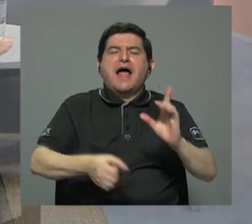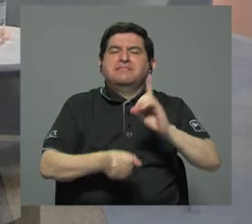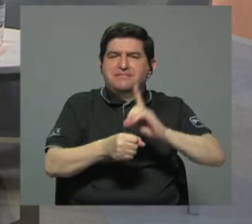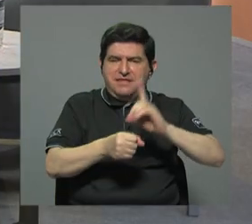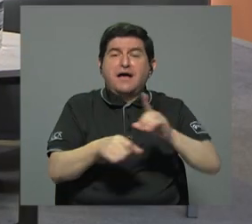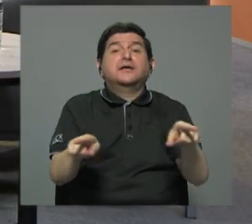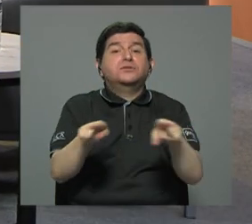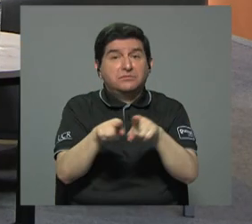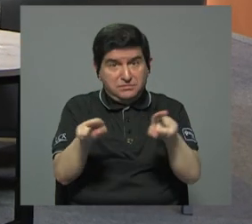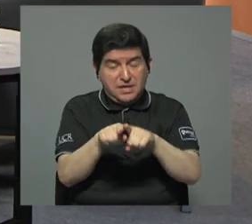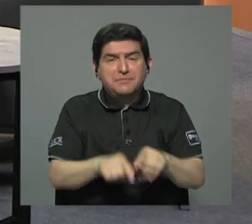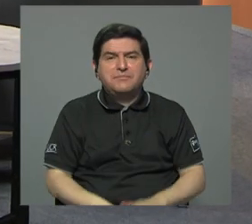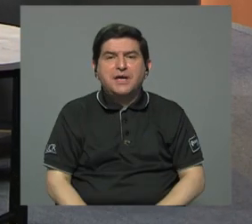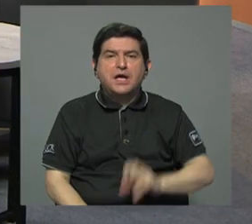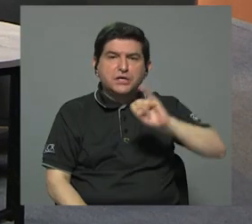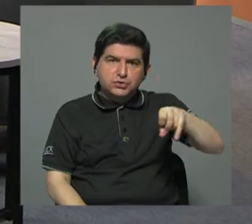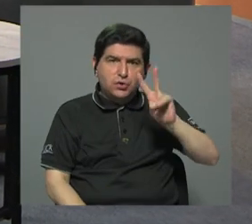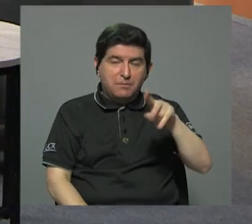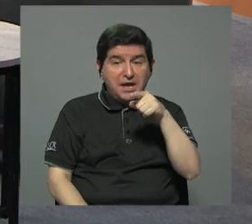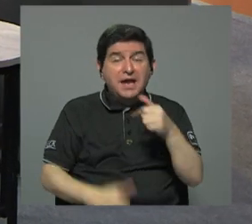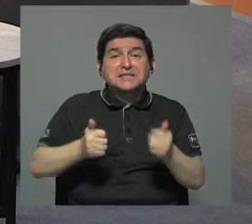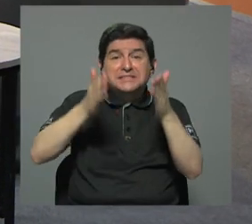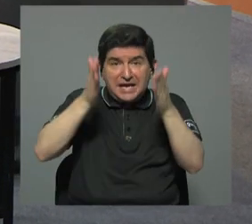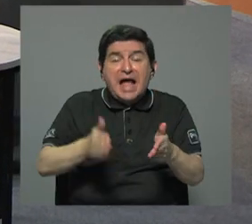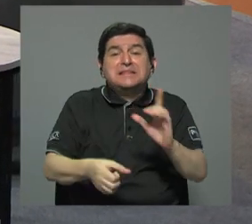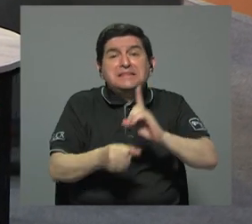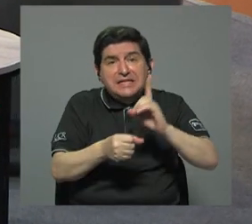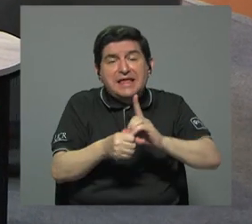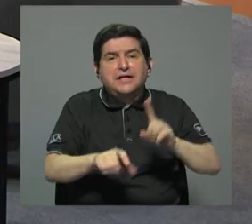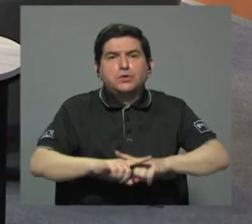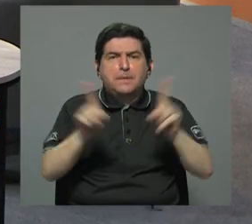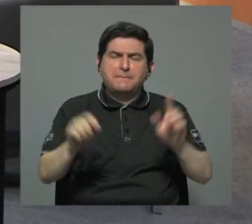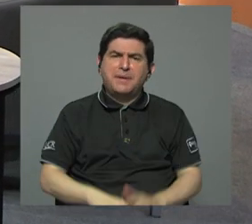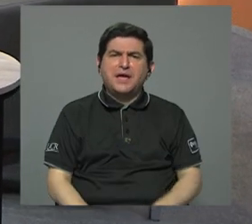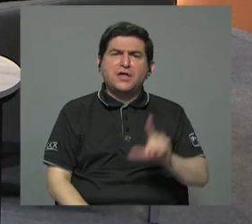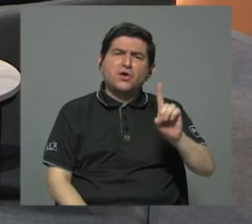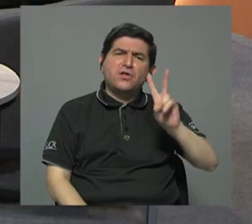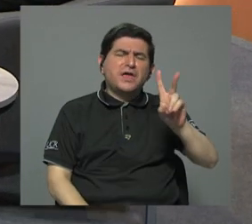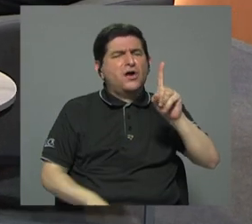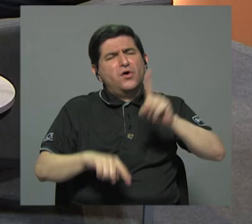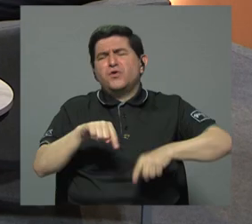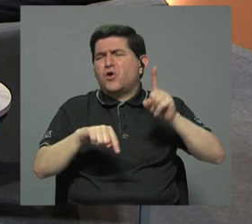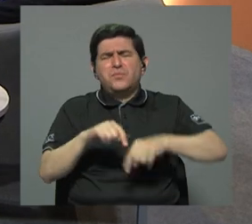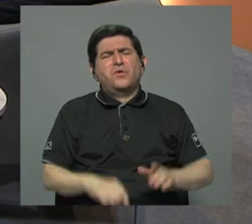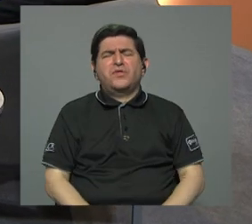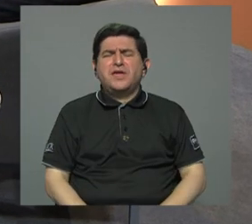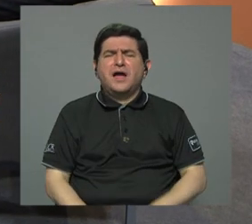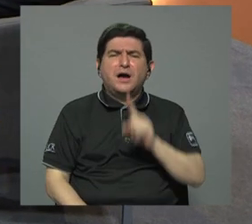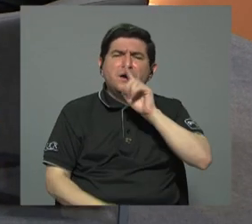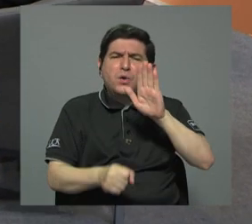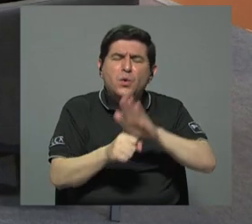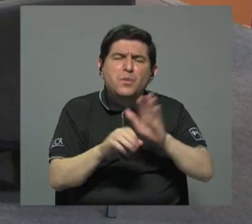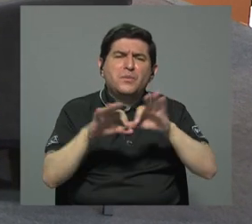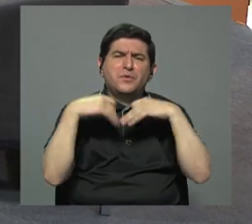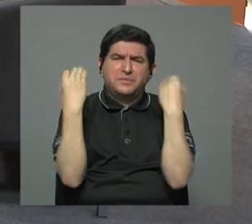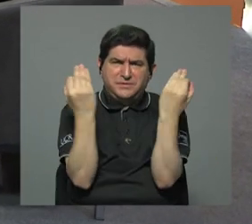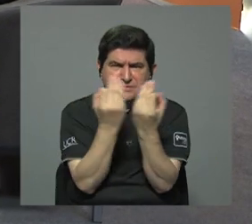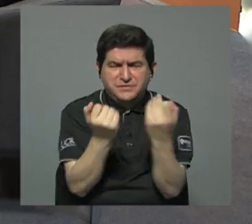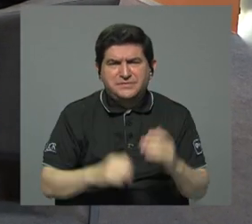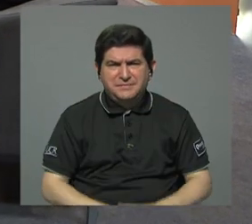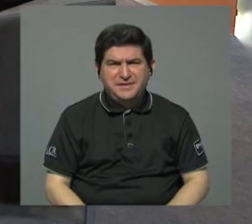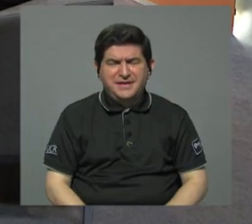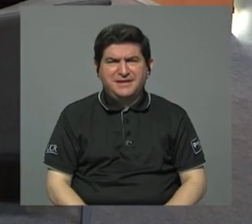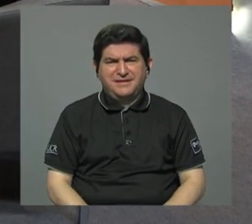porque también don John Vega aspira a una diputación. Pero bueno, don Diego no podía, tenía un compromiso familiar y nos remitió y